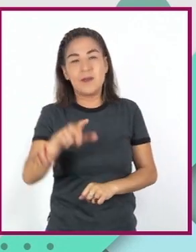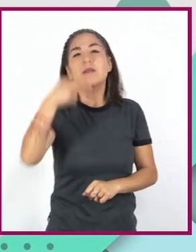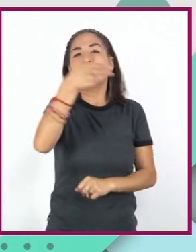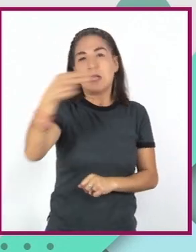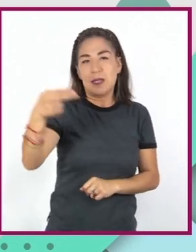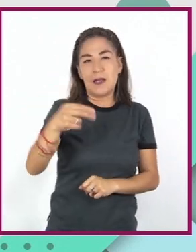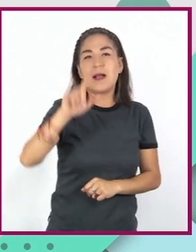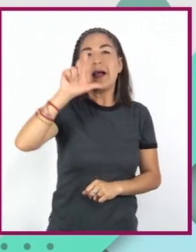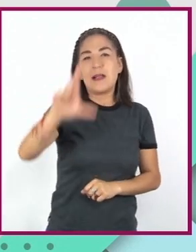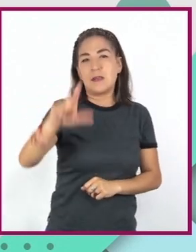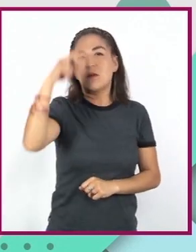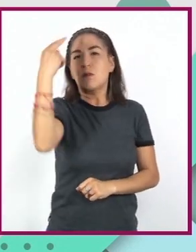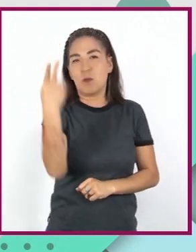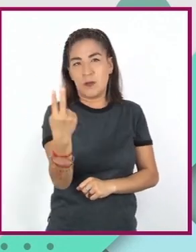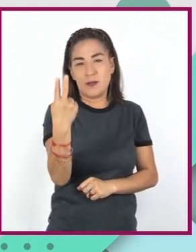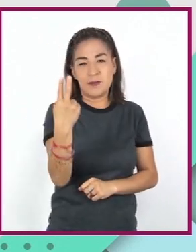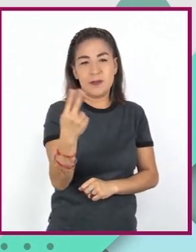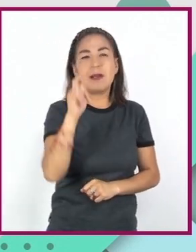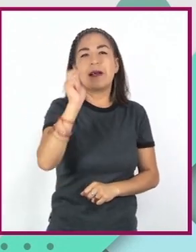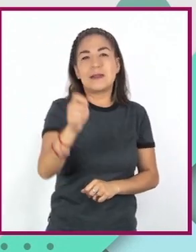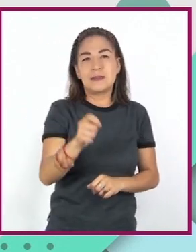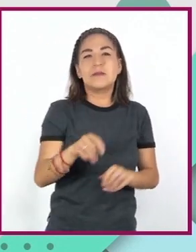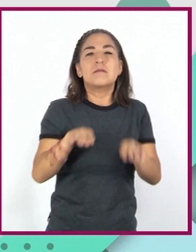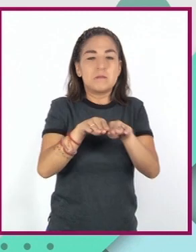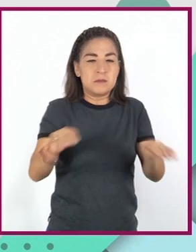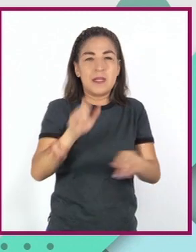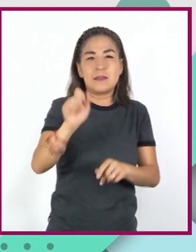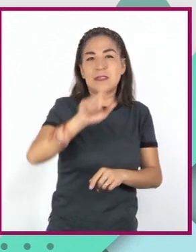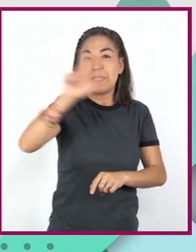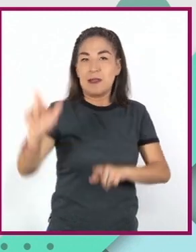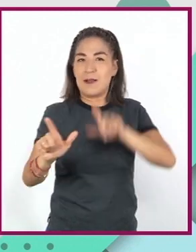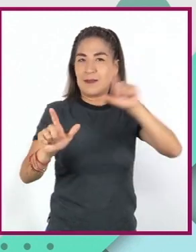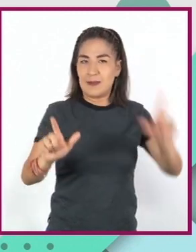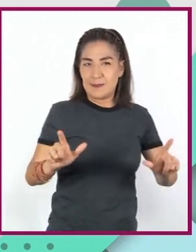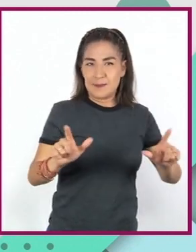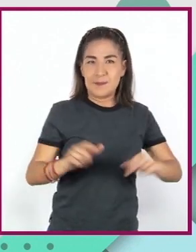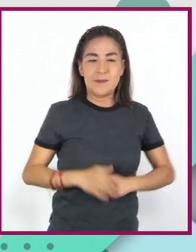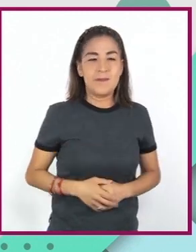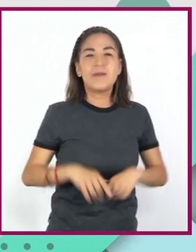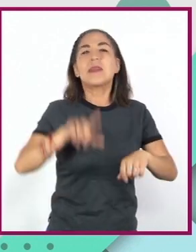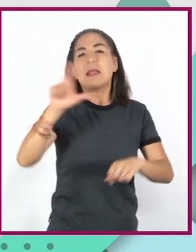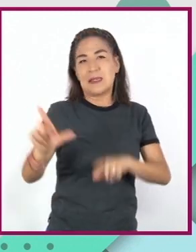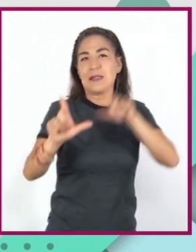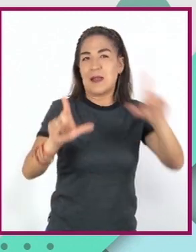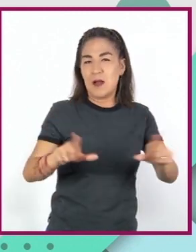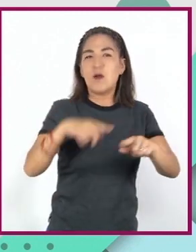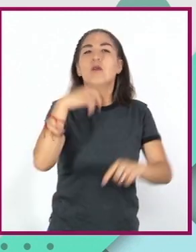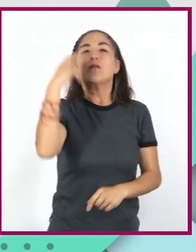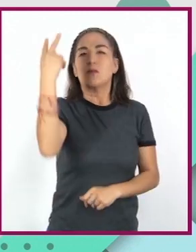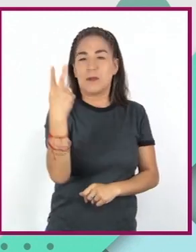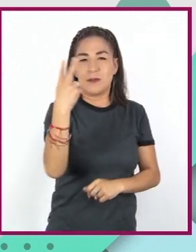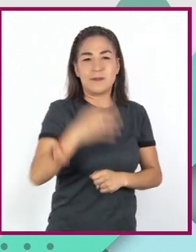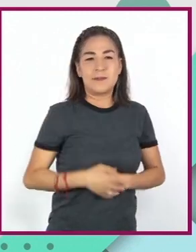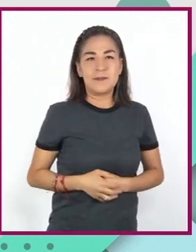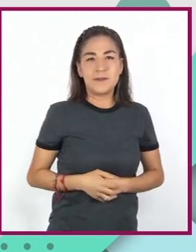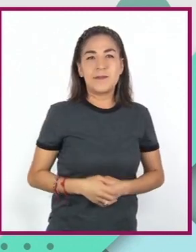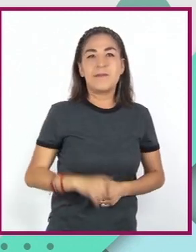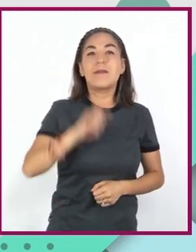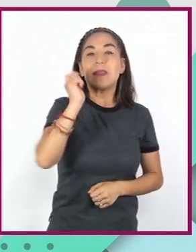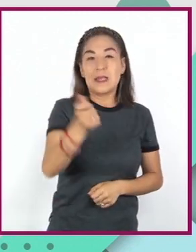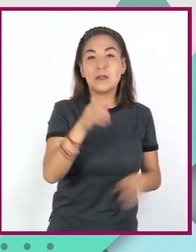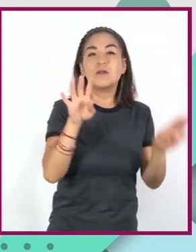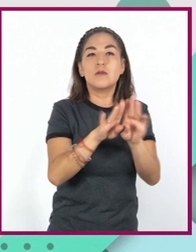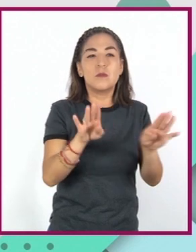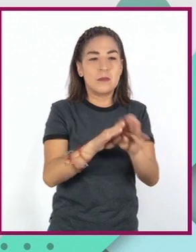a elevar al cuadrado la medida del lado, es decir, lado al cuadrado. Lo que conocemos es el área